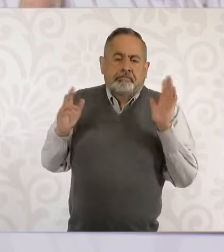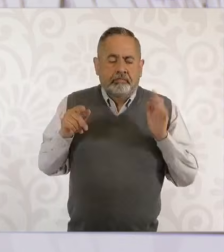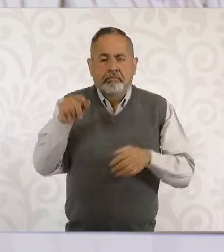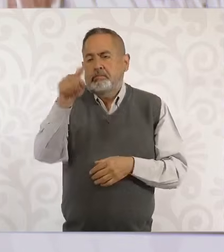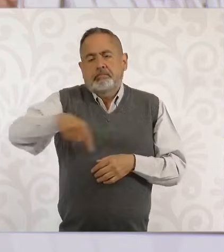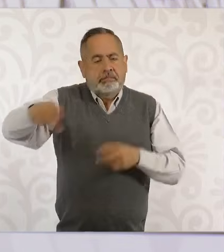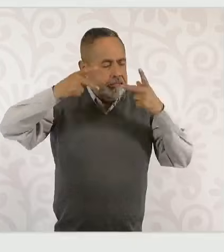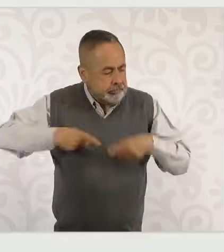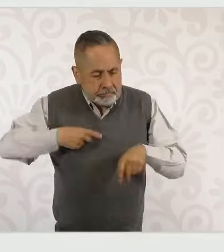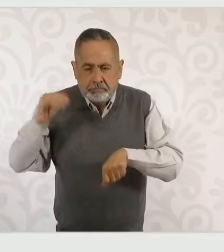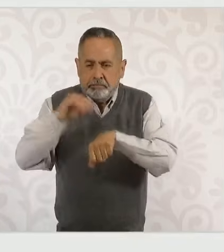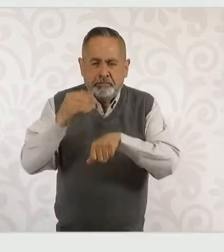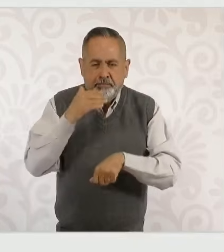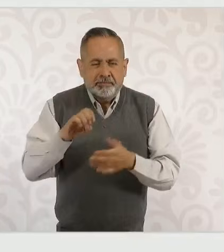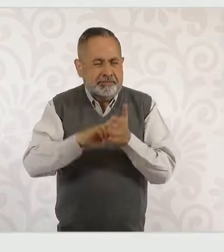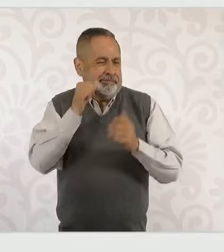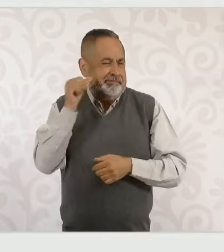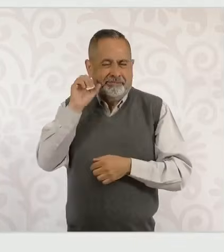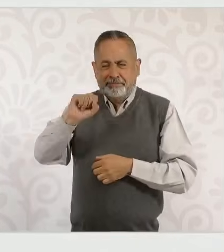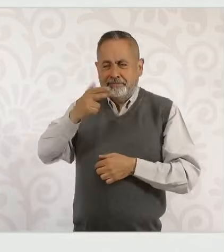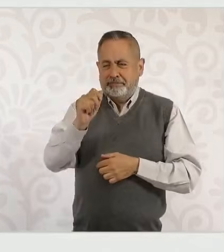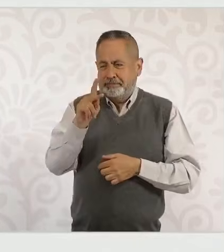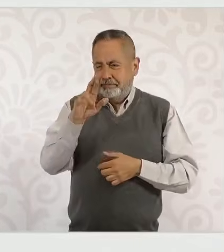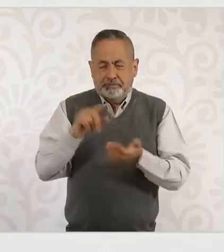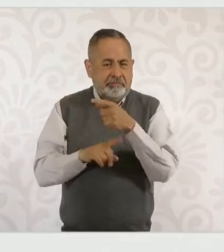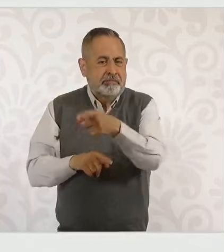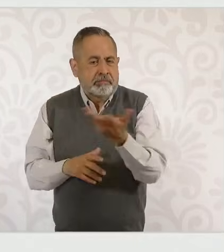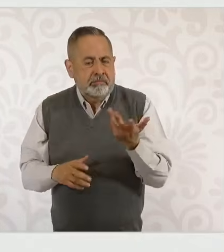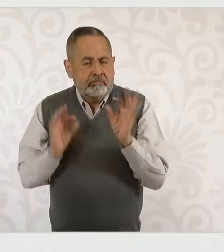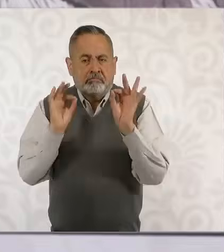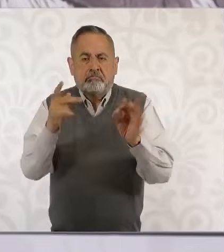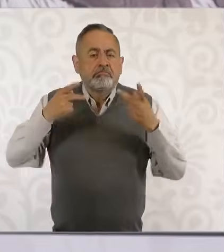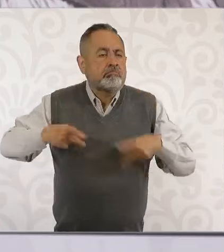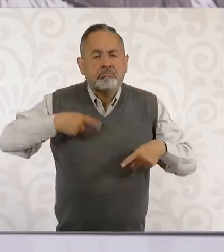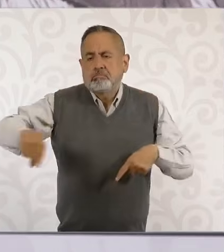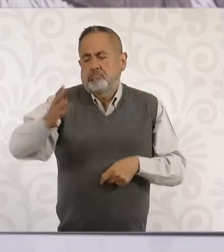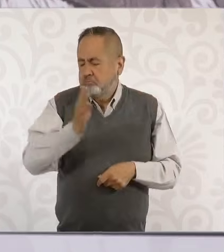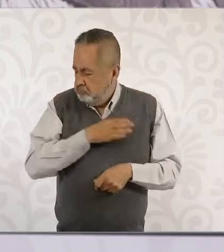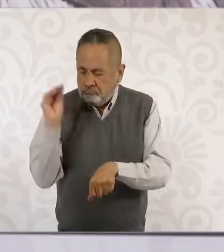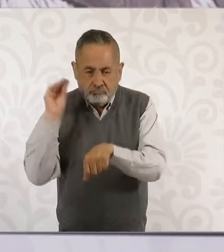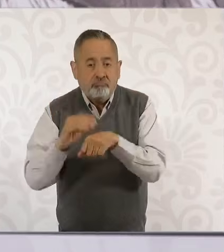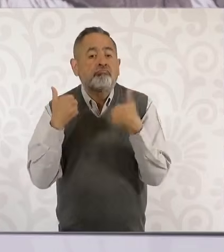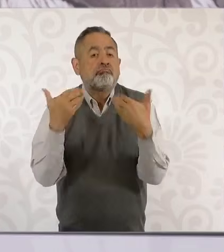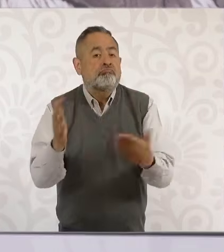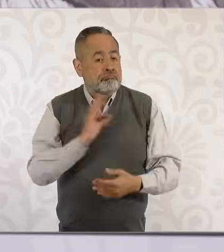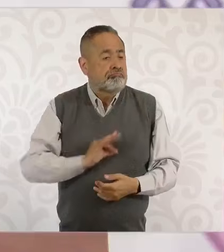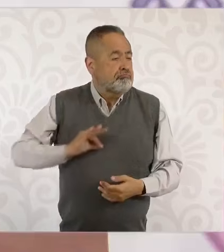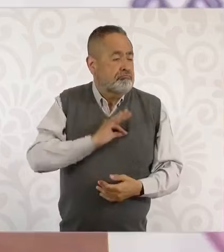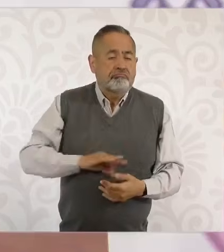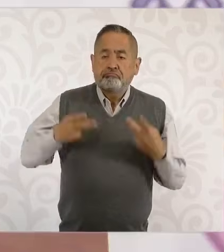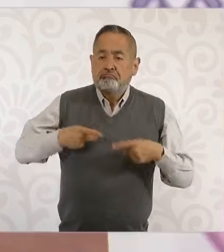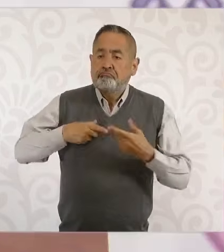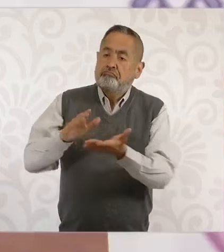grupo que se vaya a presentar, en este caso a Shakira, pues no sería controlable. Entonces hay que felicitar a la gente por su